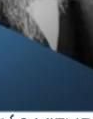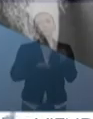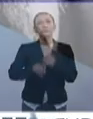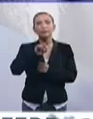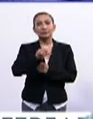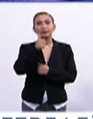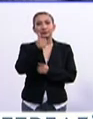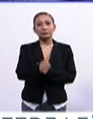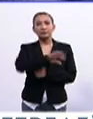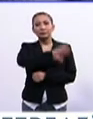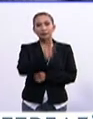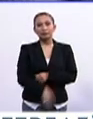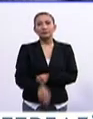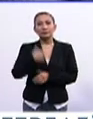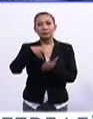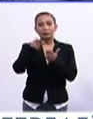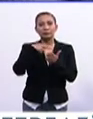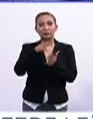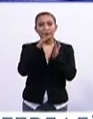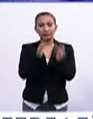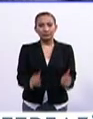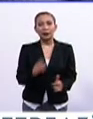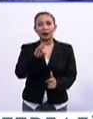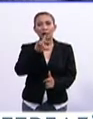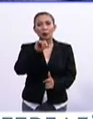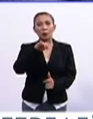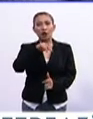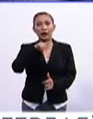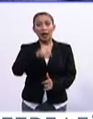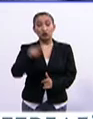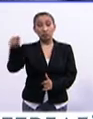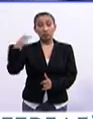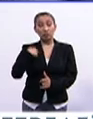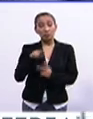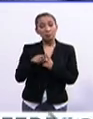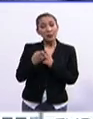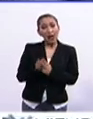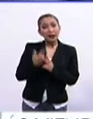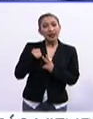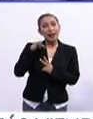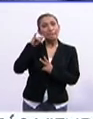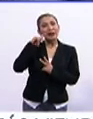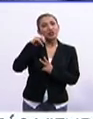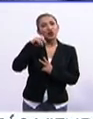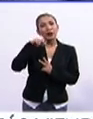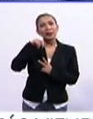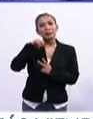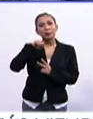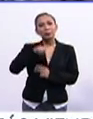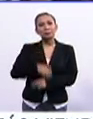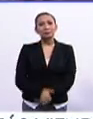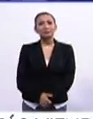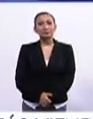En 1926 falleció el pintor francés Claude Monet, uno de los iniciadores del impresionismo.